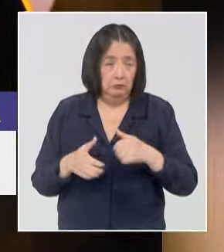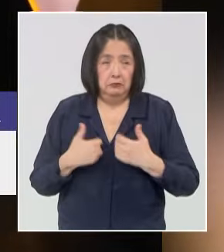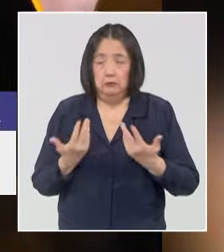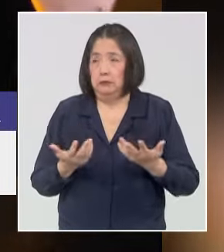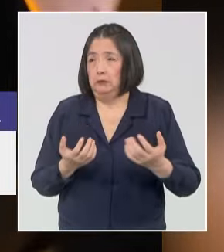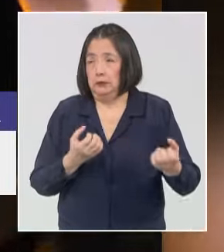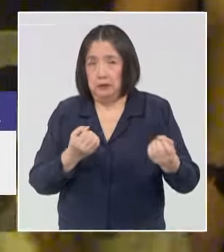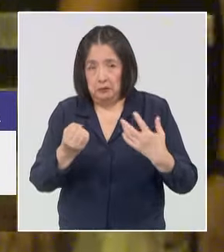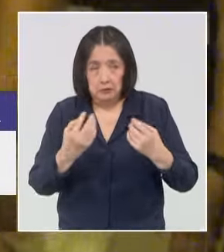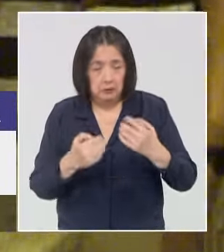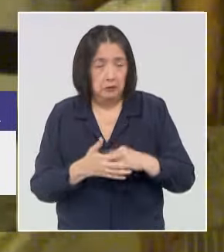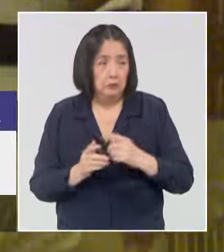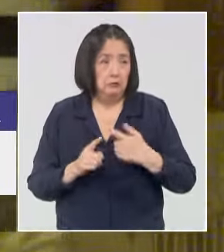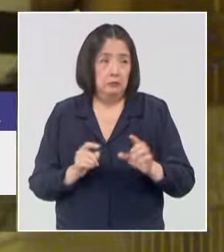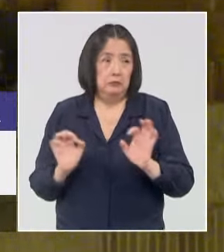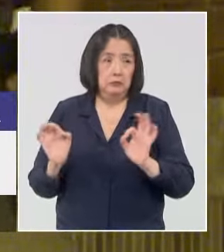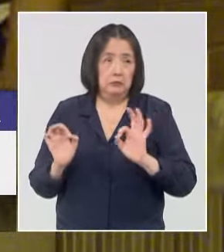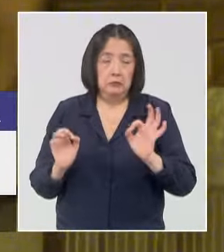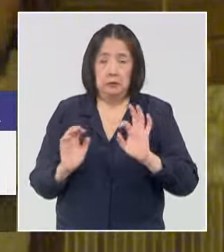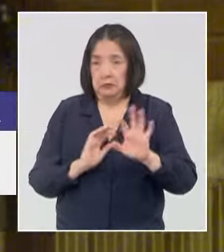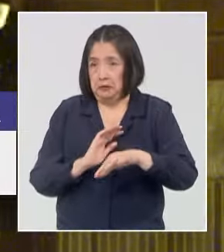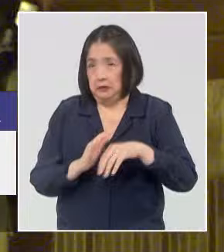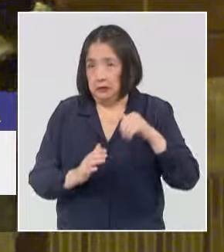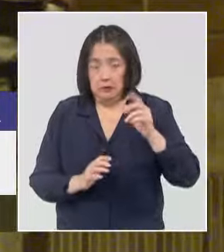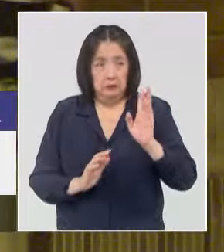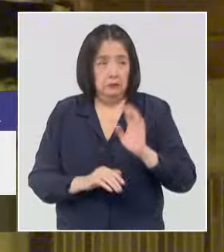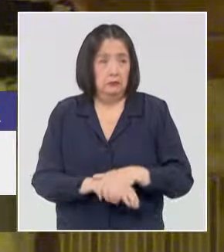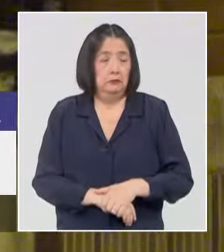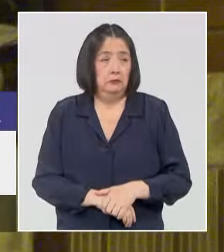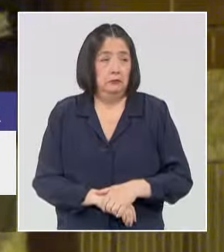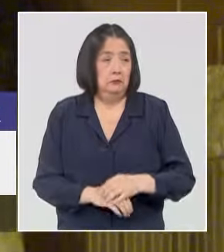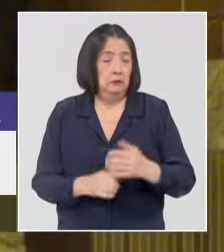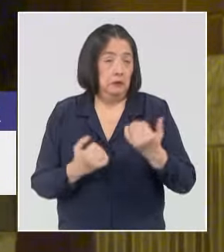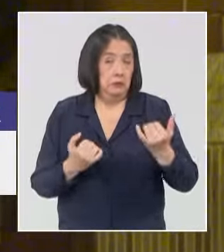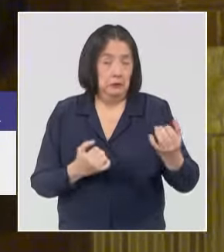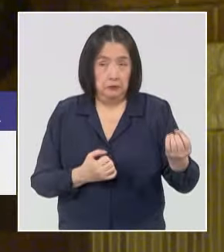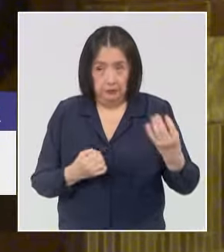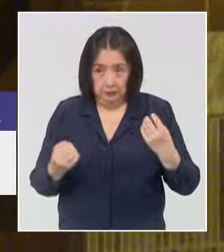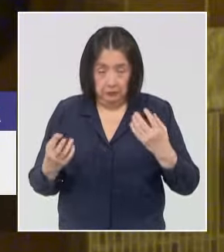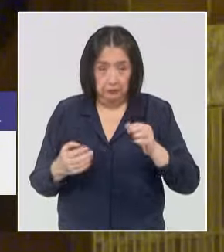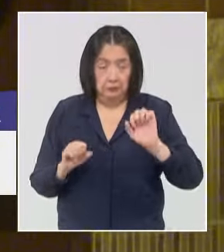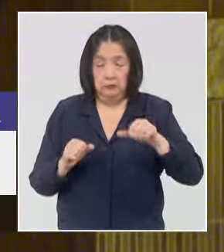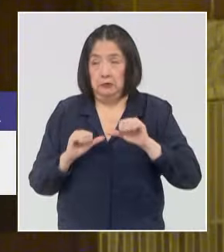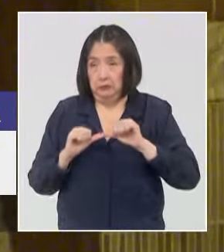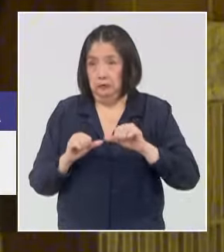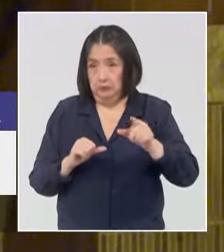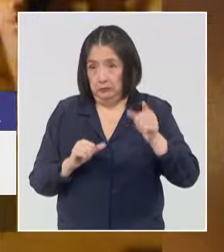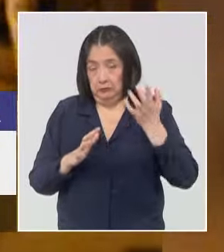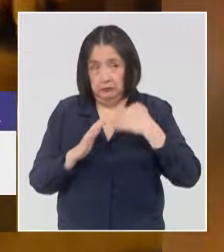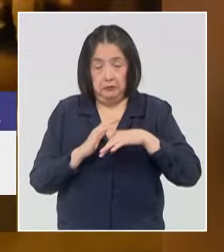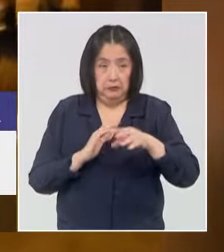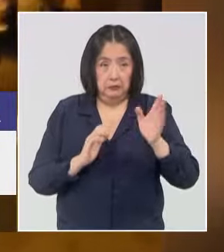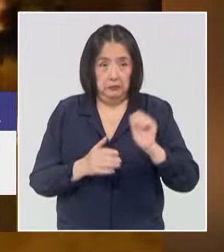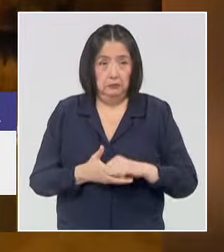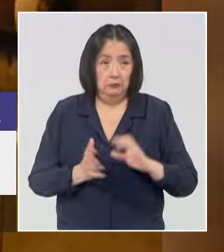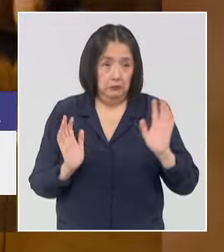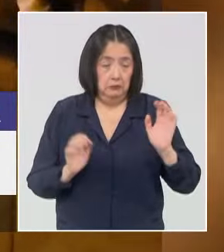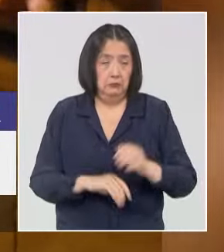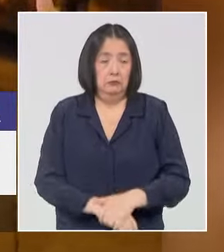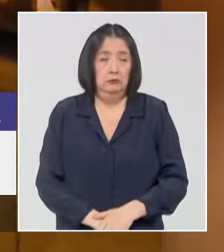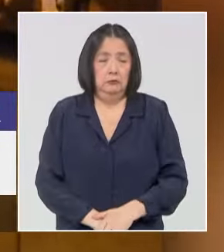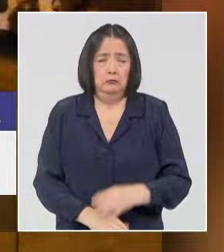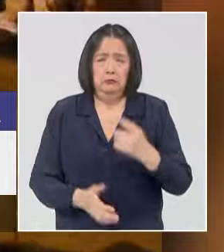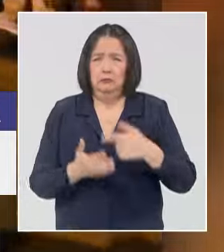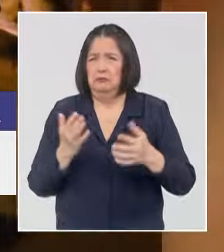sus declaraciones, pero hasta el momento no se ha retirado. Tenemos la información de que todavía seguiría adentro. Y bueno, para ¿qué